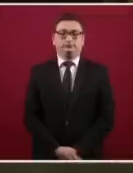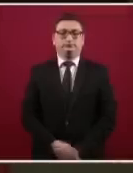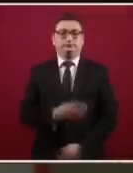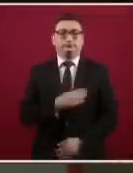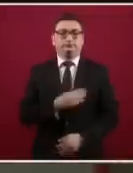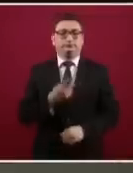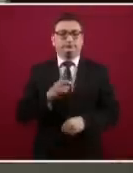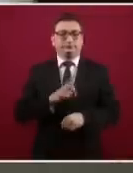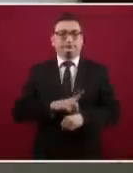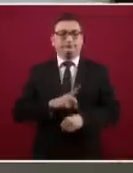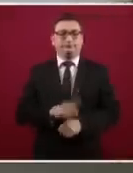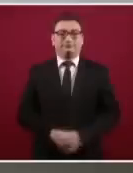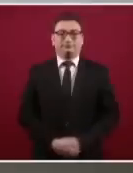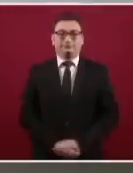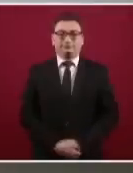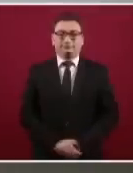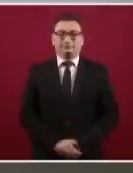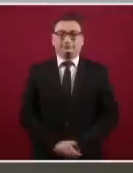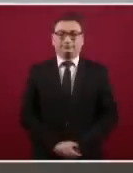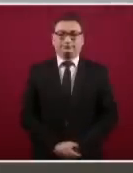días. Buenos días.